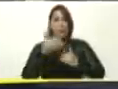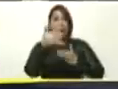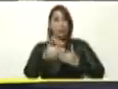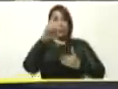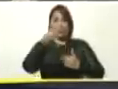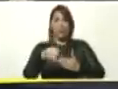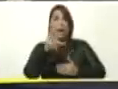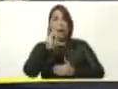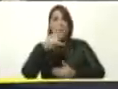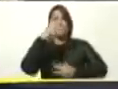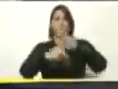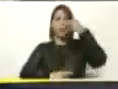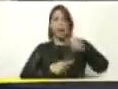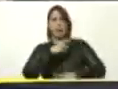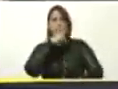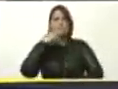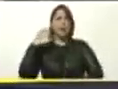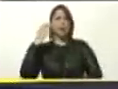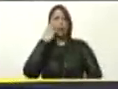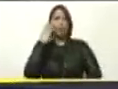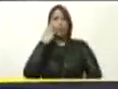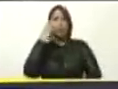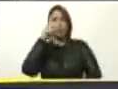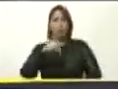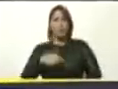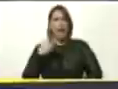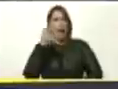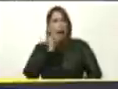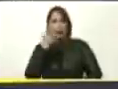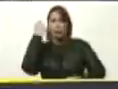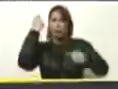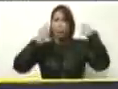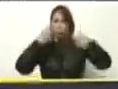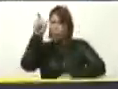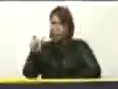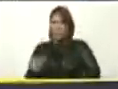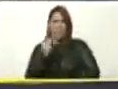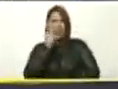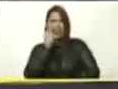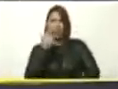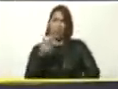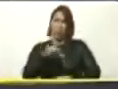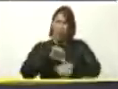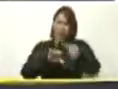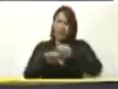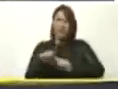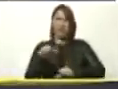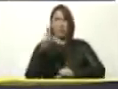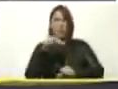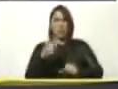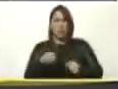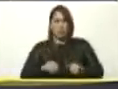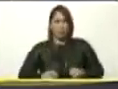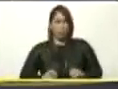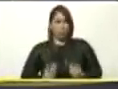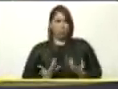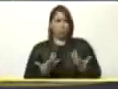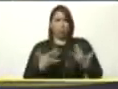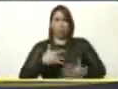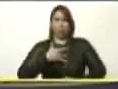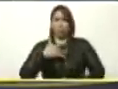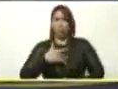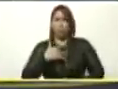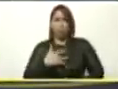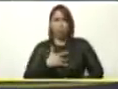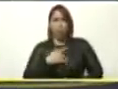los planes de Iván Duque, que está loco, herido, supurando